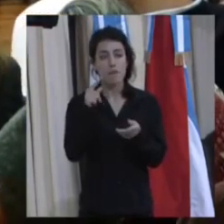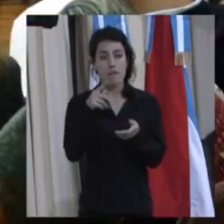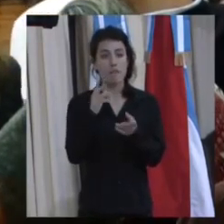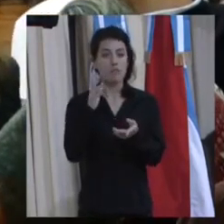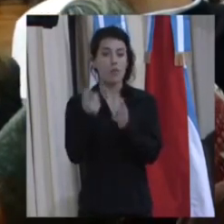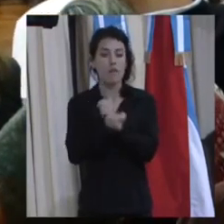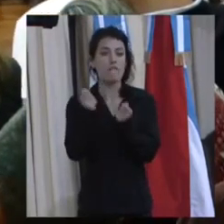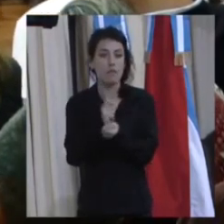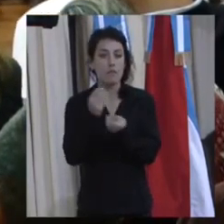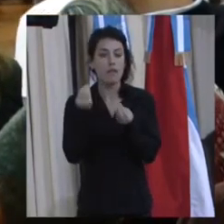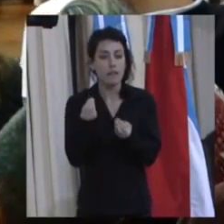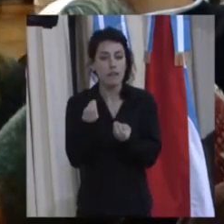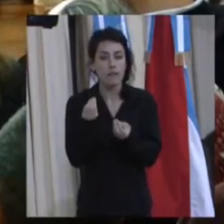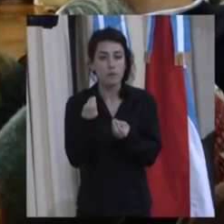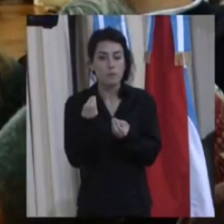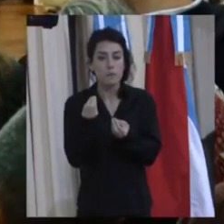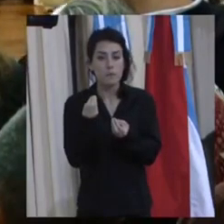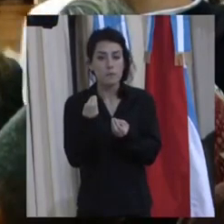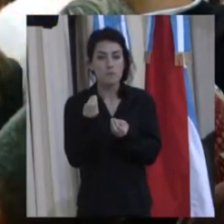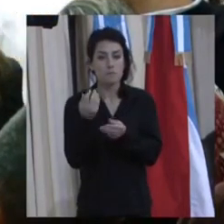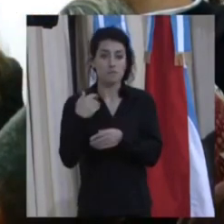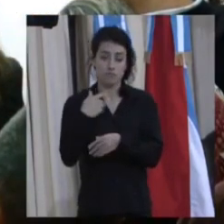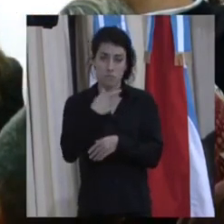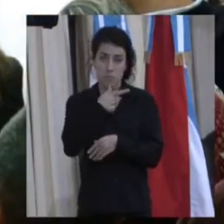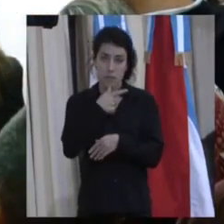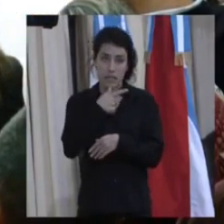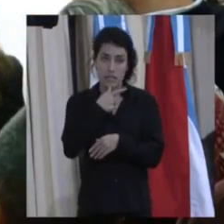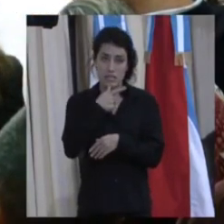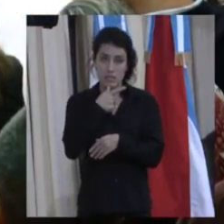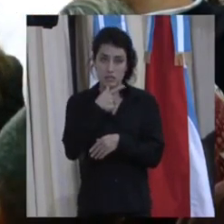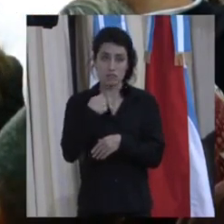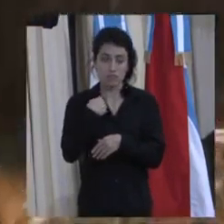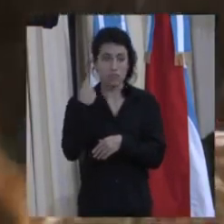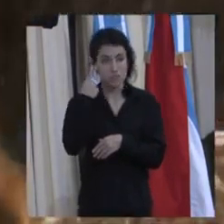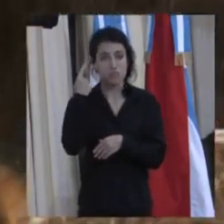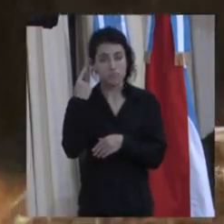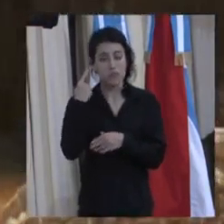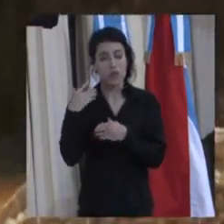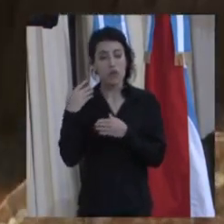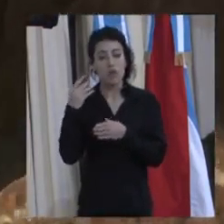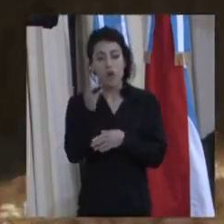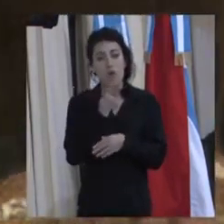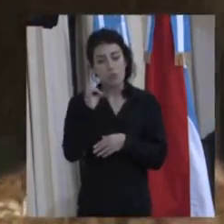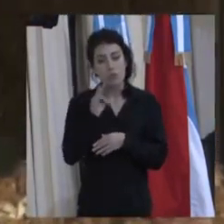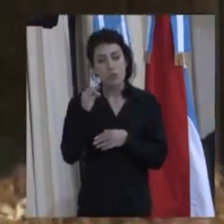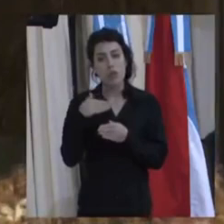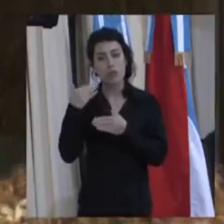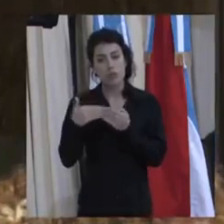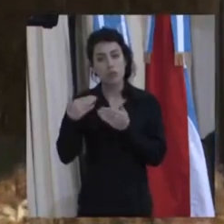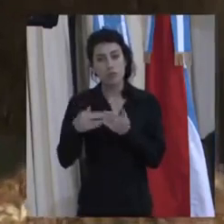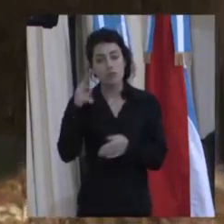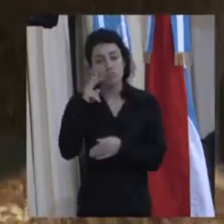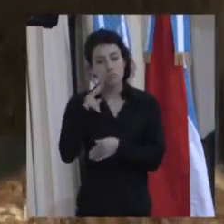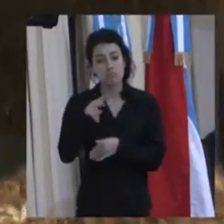reforma y qué es lo que nos, por lo menos desde mi punto de vista, me parece que uno puede seguir mirando, seguir